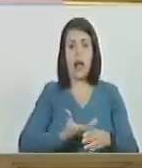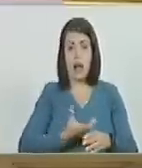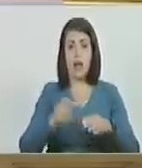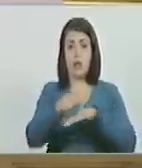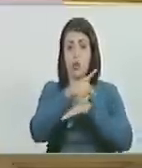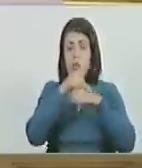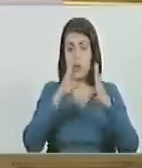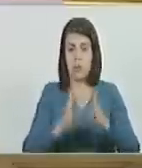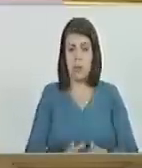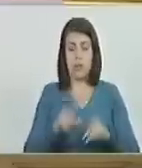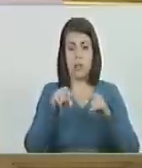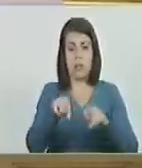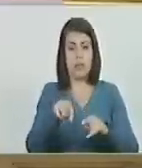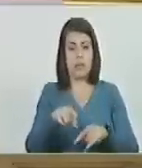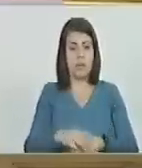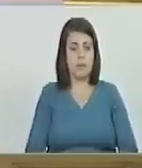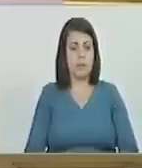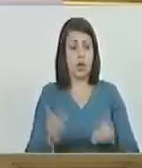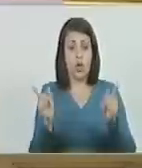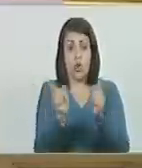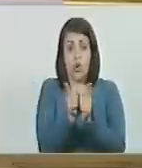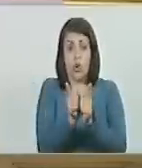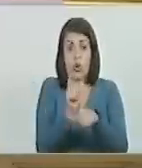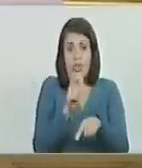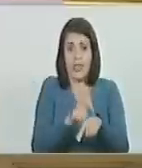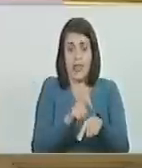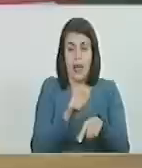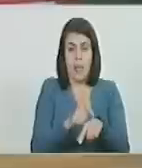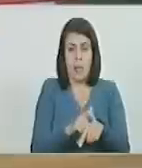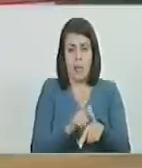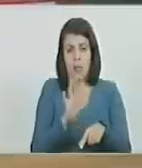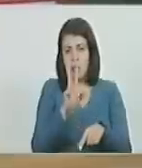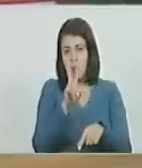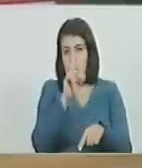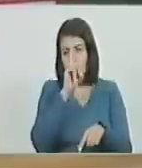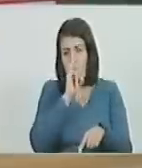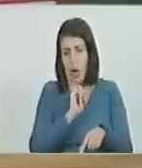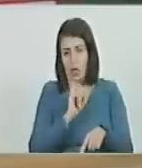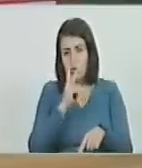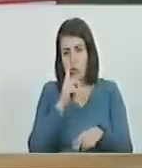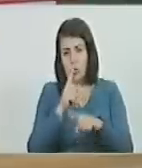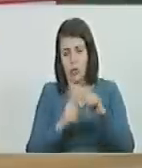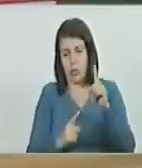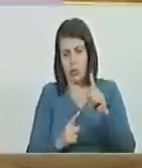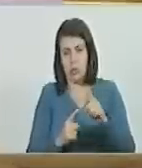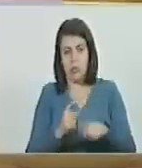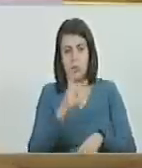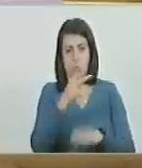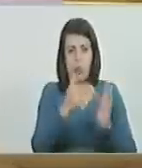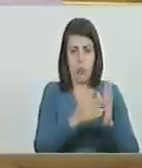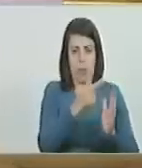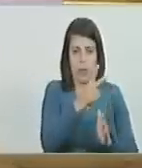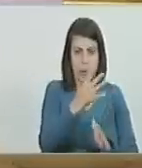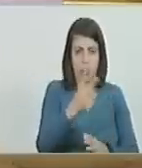alcaldes y gobernadores en un cortísimo lapso de dos años 2024 y el